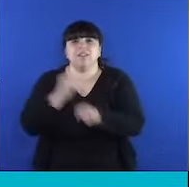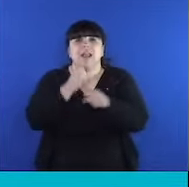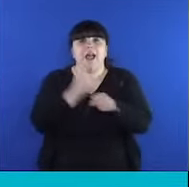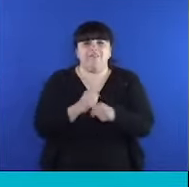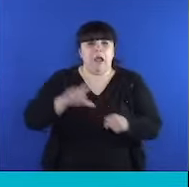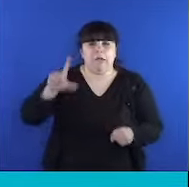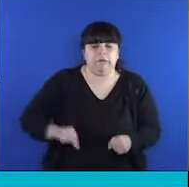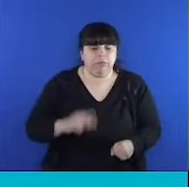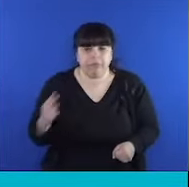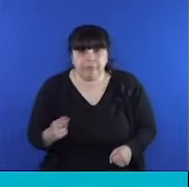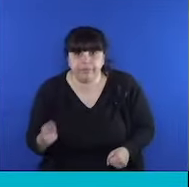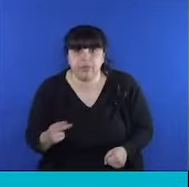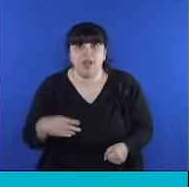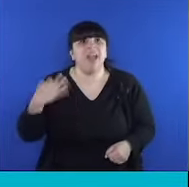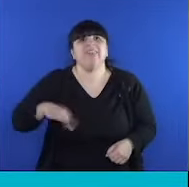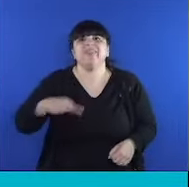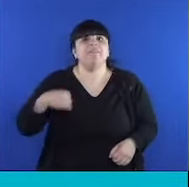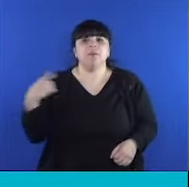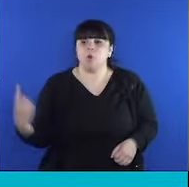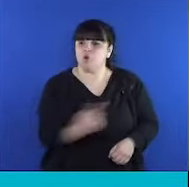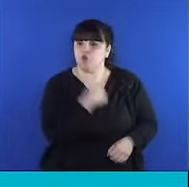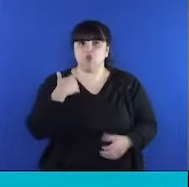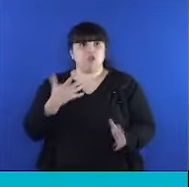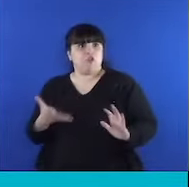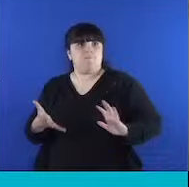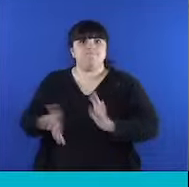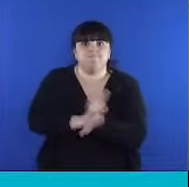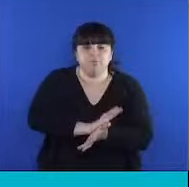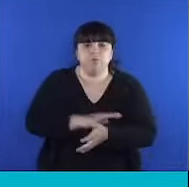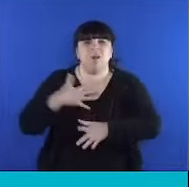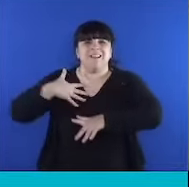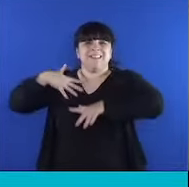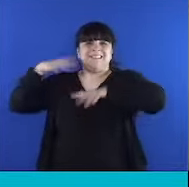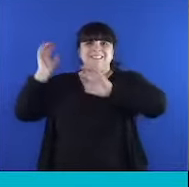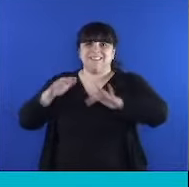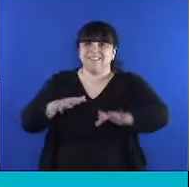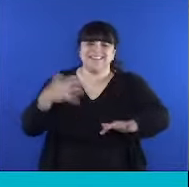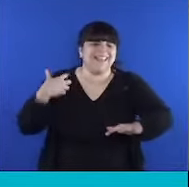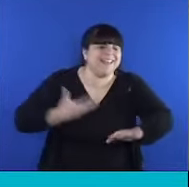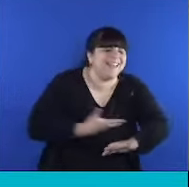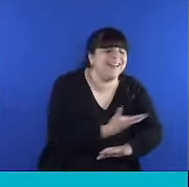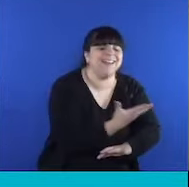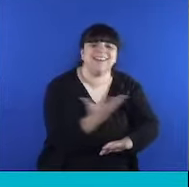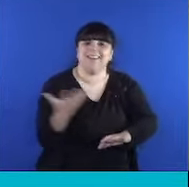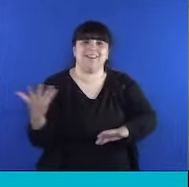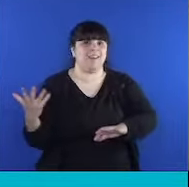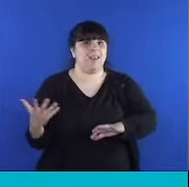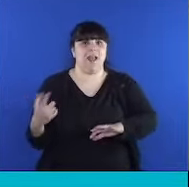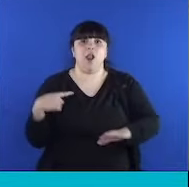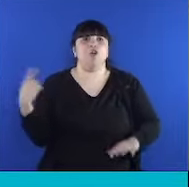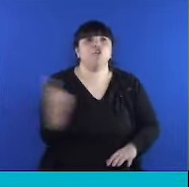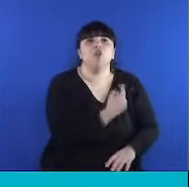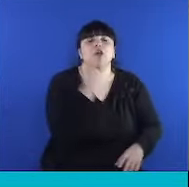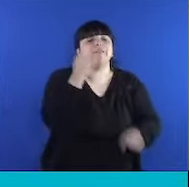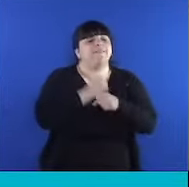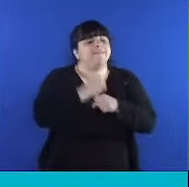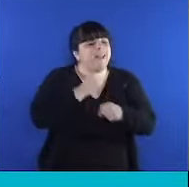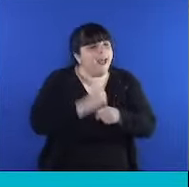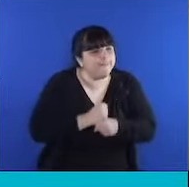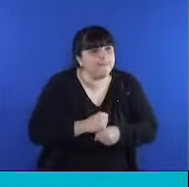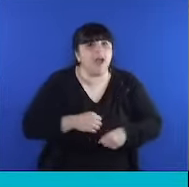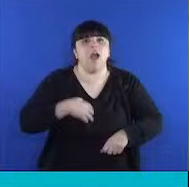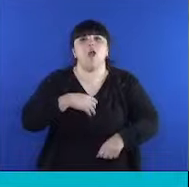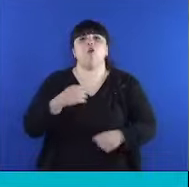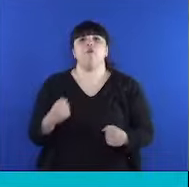laboral, lo tenemos que derrotar con una huelga general. Las centrales obreras y el conjunto de las